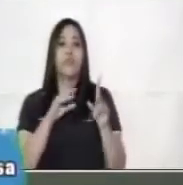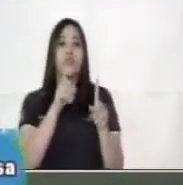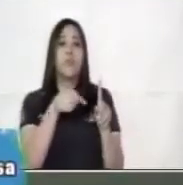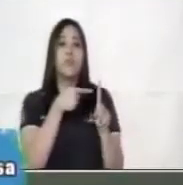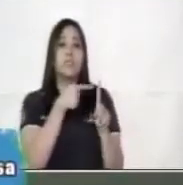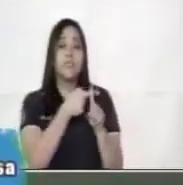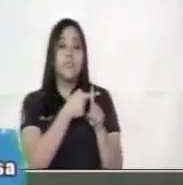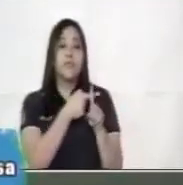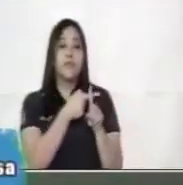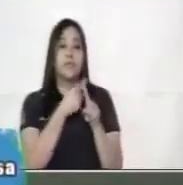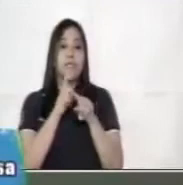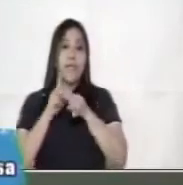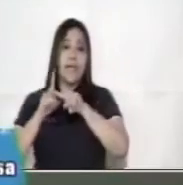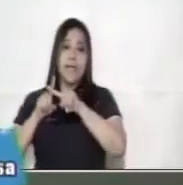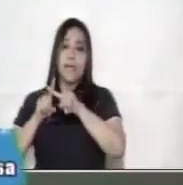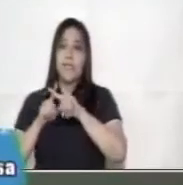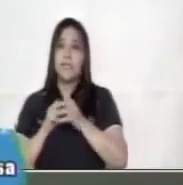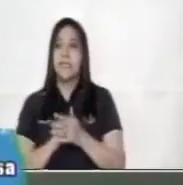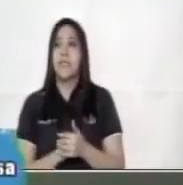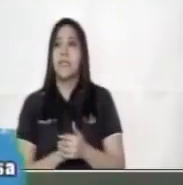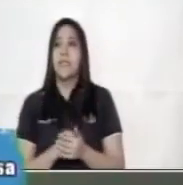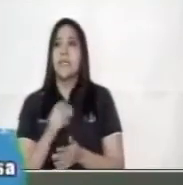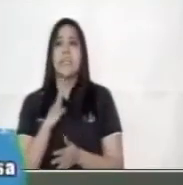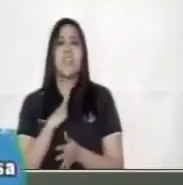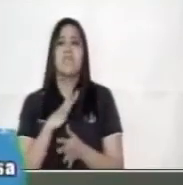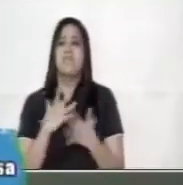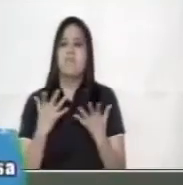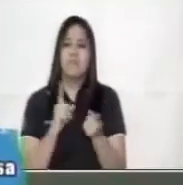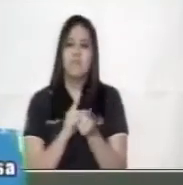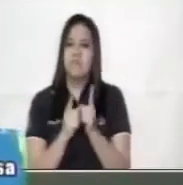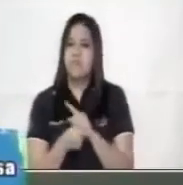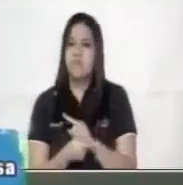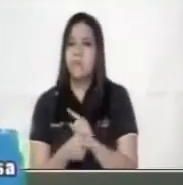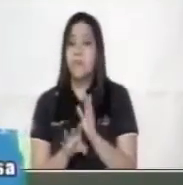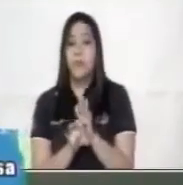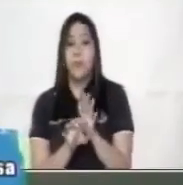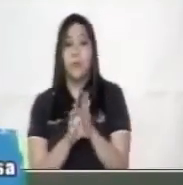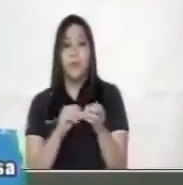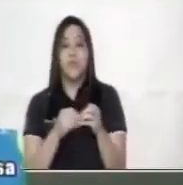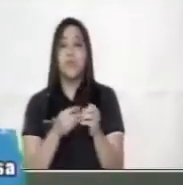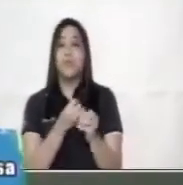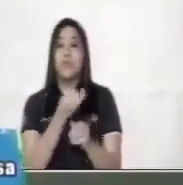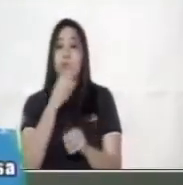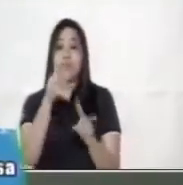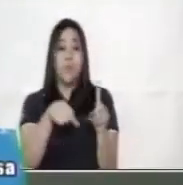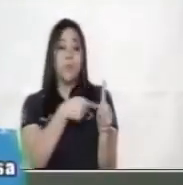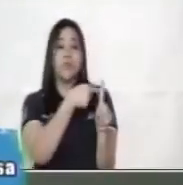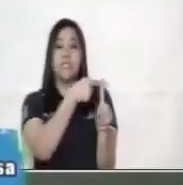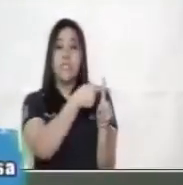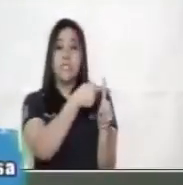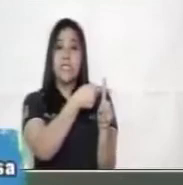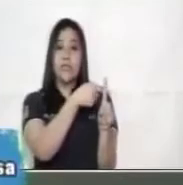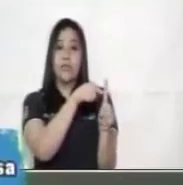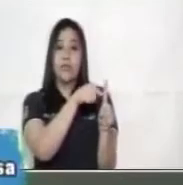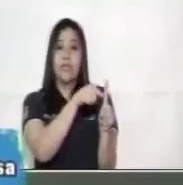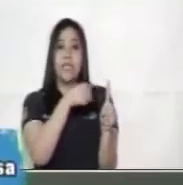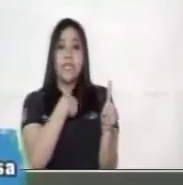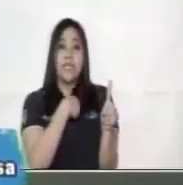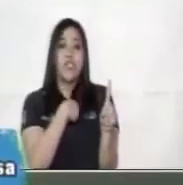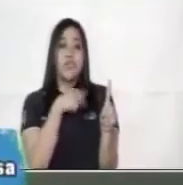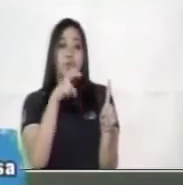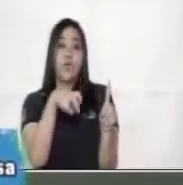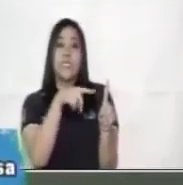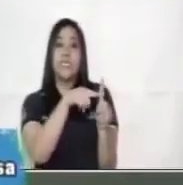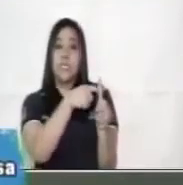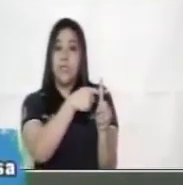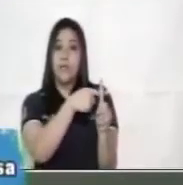en X. ¿Qué tiene que cambiar? Si los valores son positivos en X y yo necesito que mi resultado